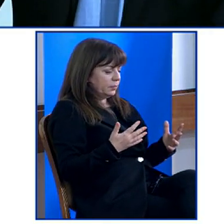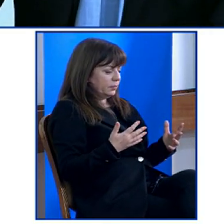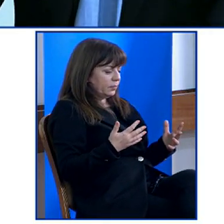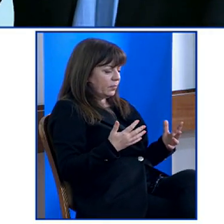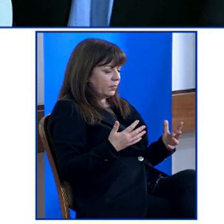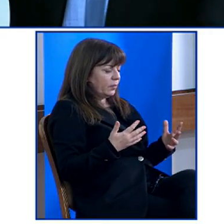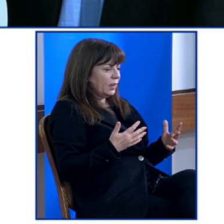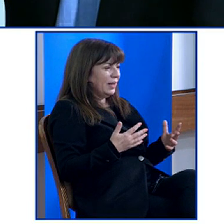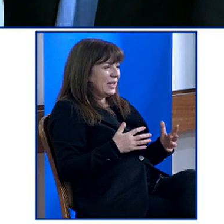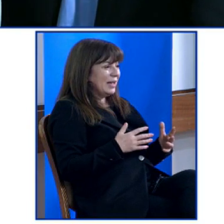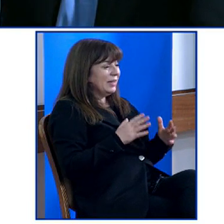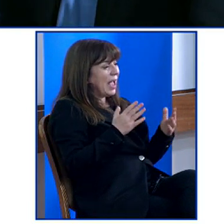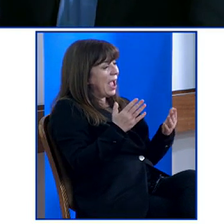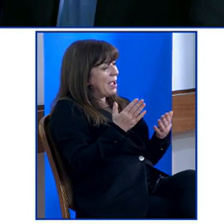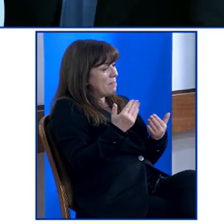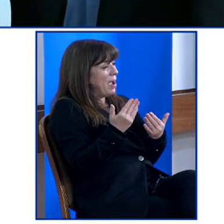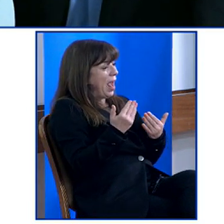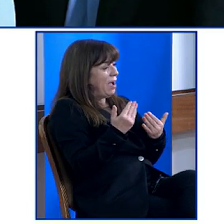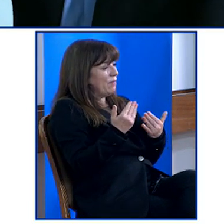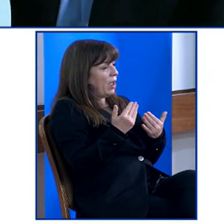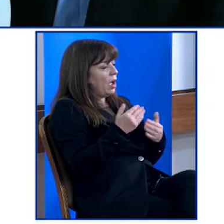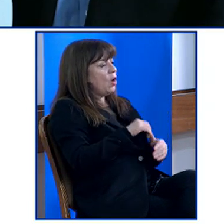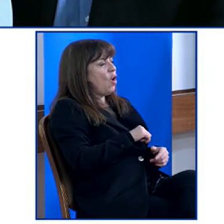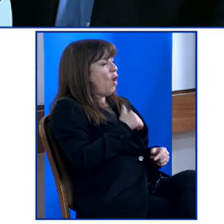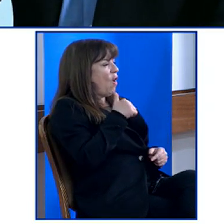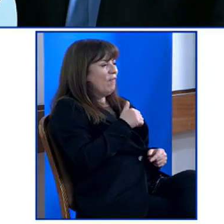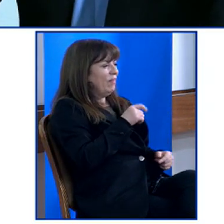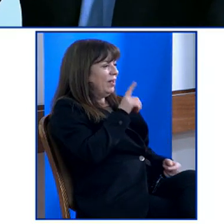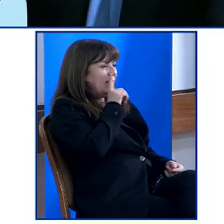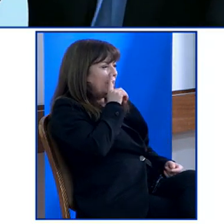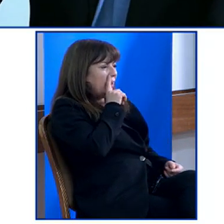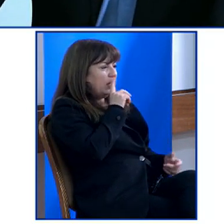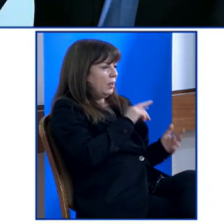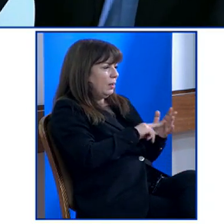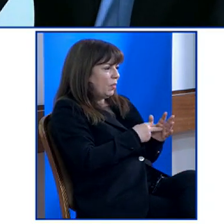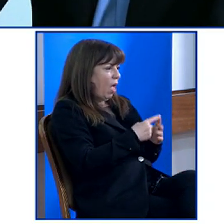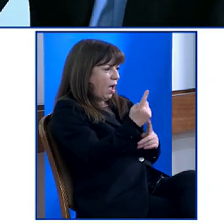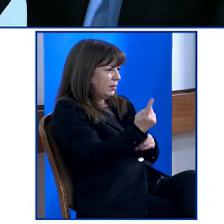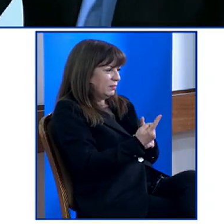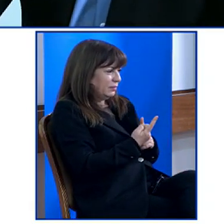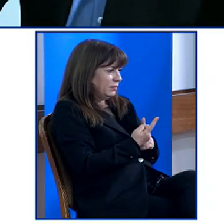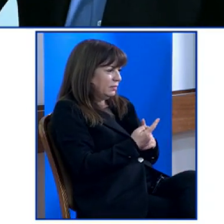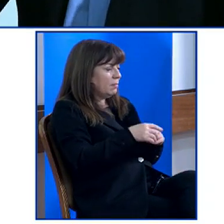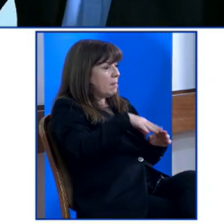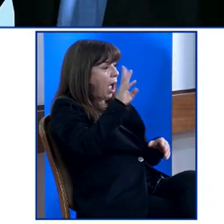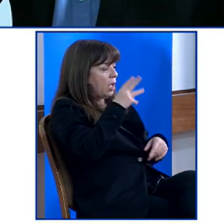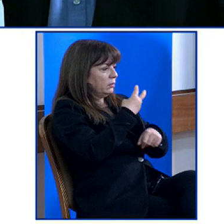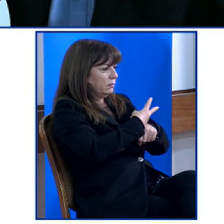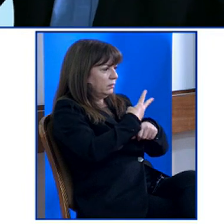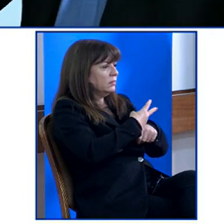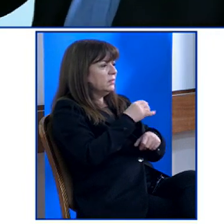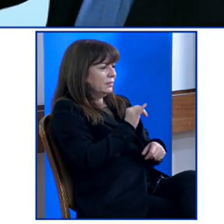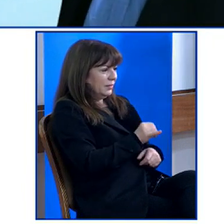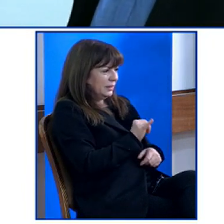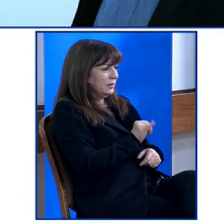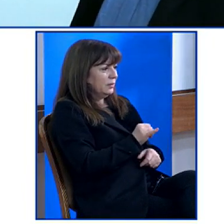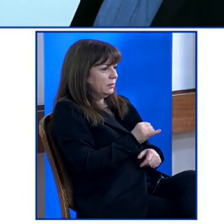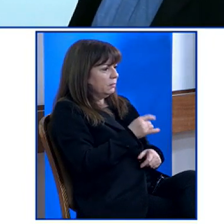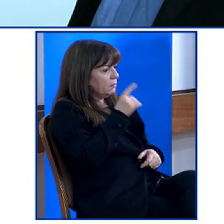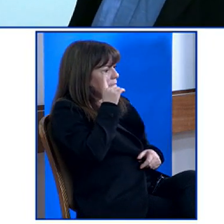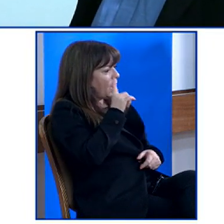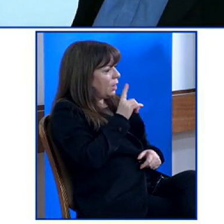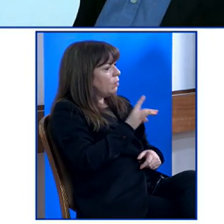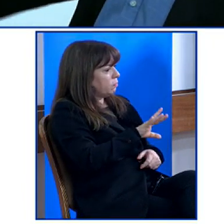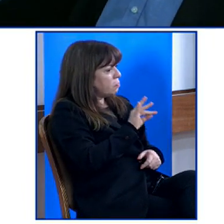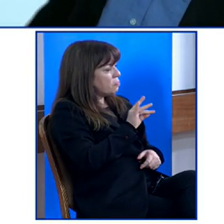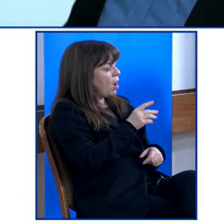esperable es que los jóvenes no tengan tanto riesgo, pero sí los mayores. Bueno, encontramos